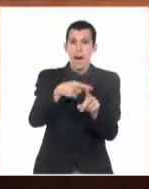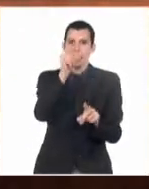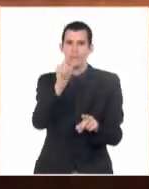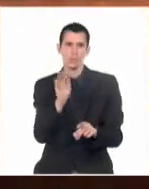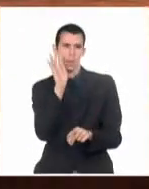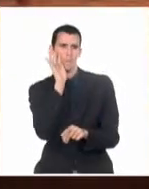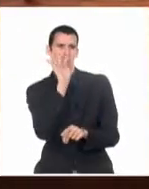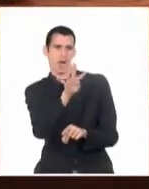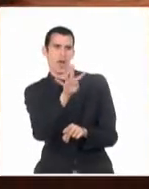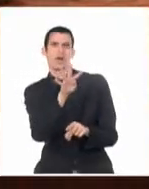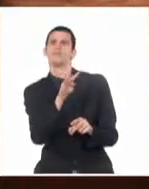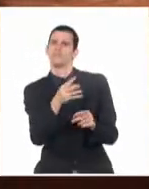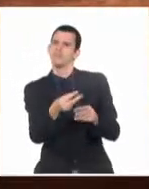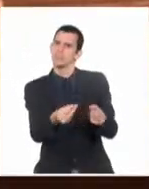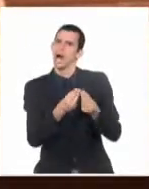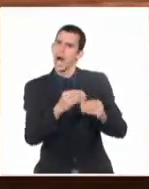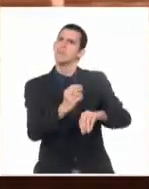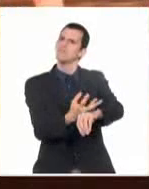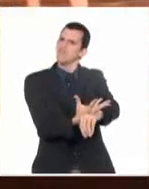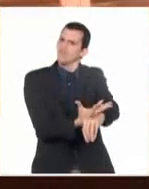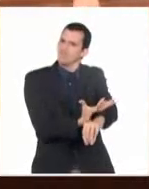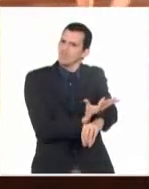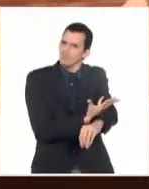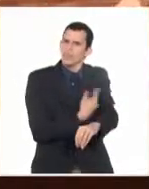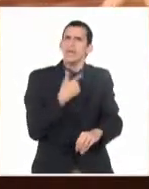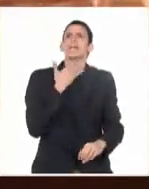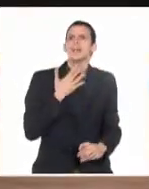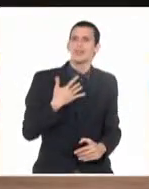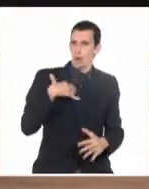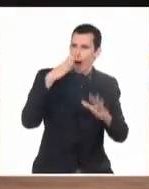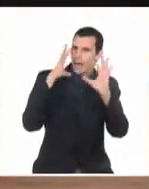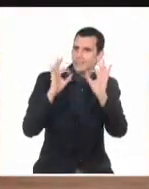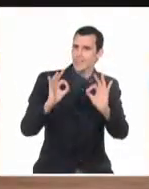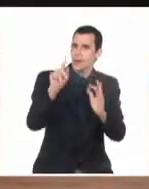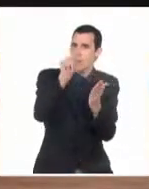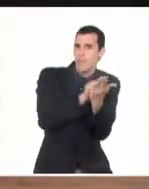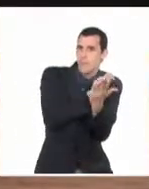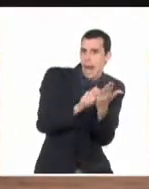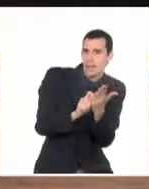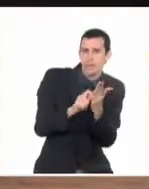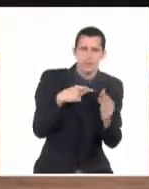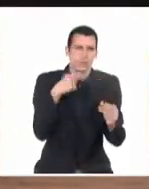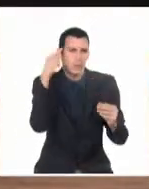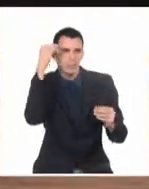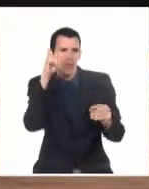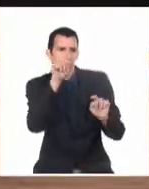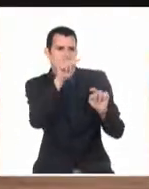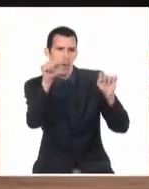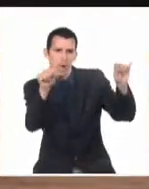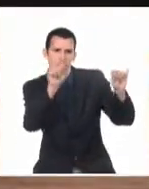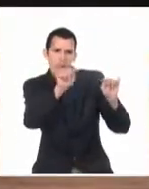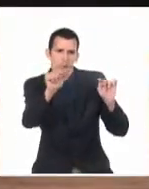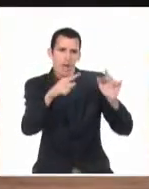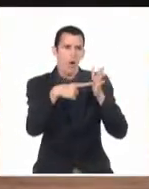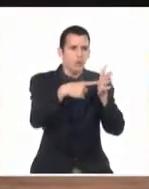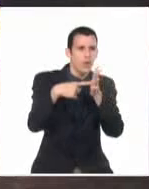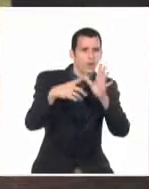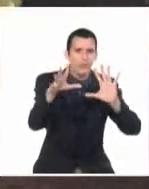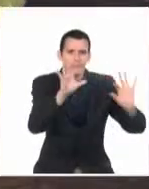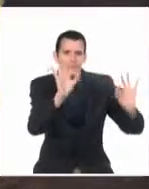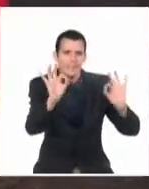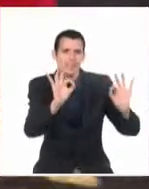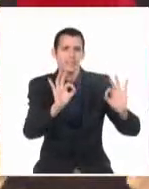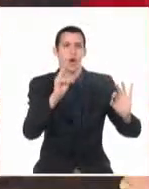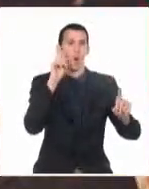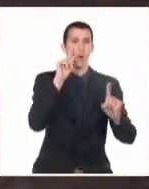una fructífera vida dentro del panorama danzario, mantiene prioridad en el desempeño del hecho artístico. Estímulo a la